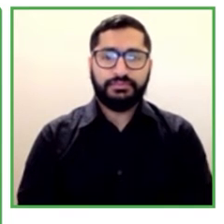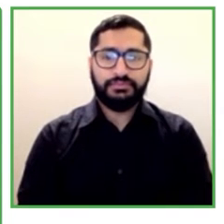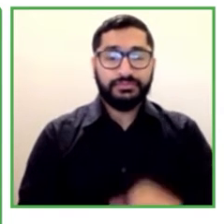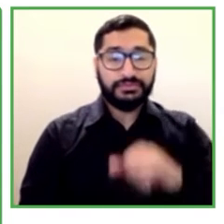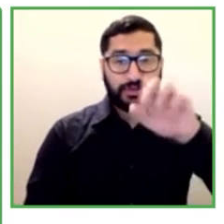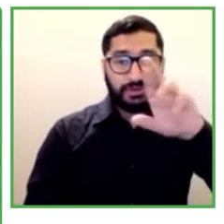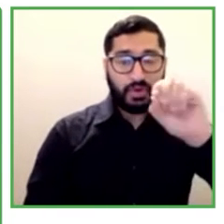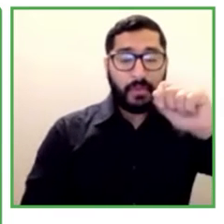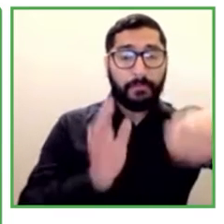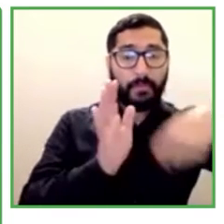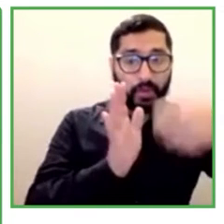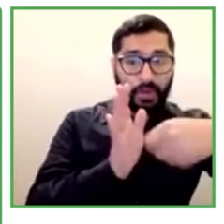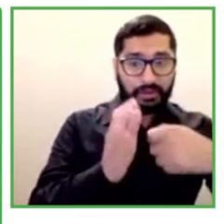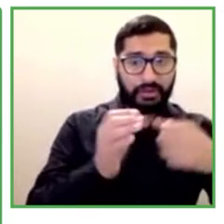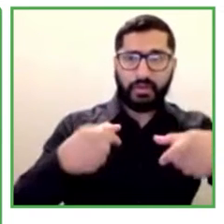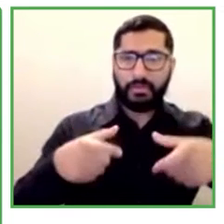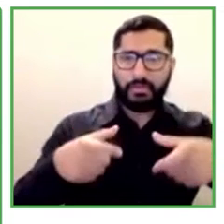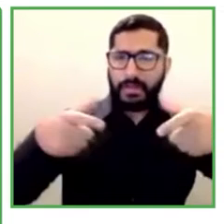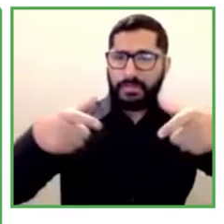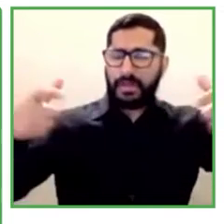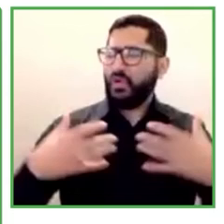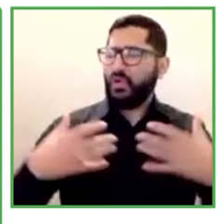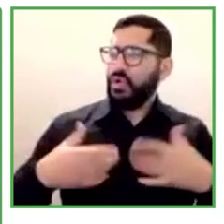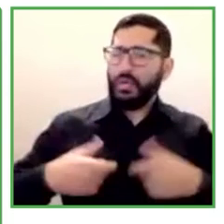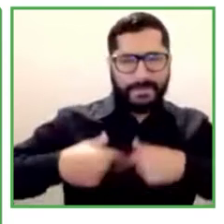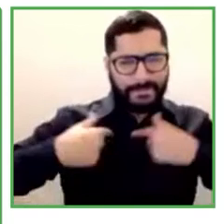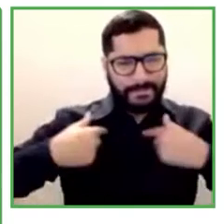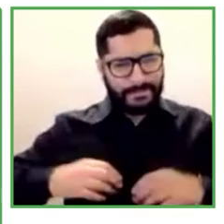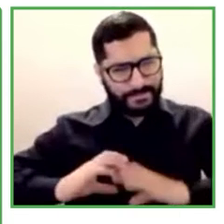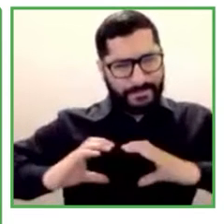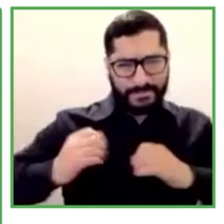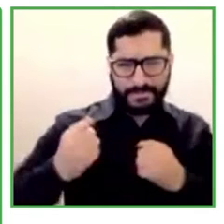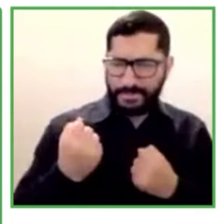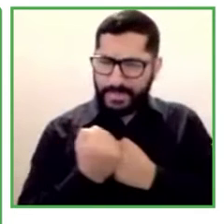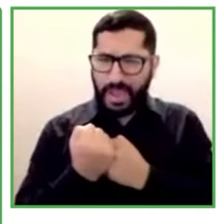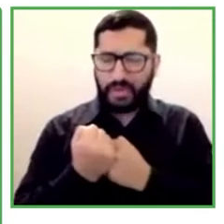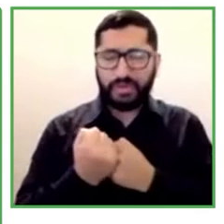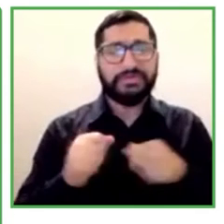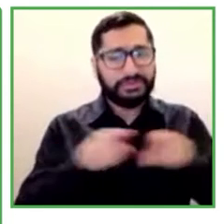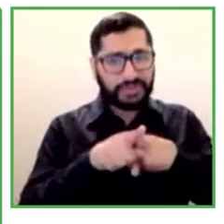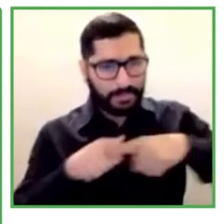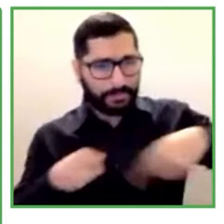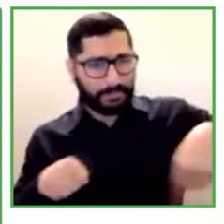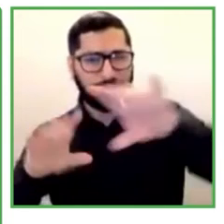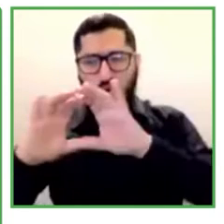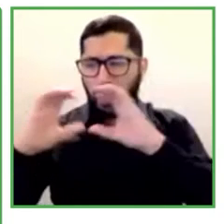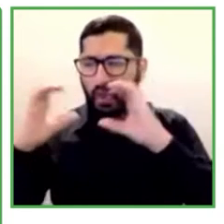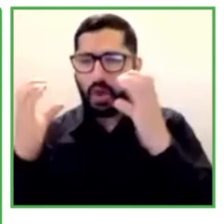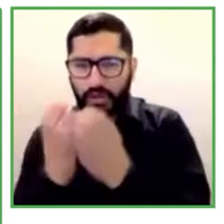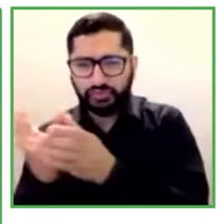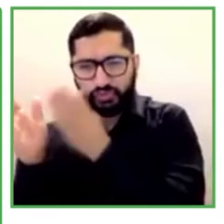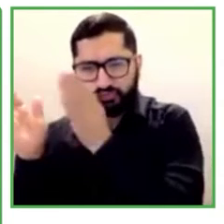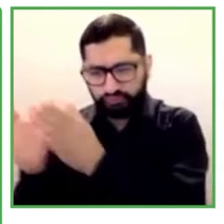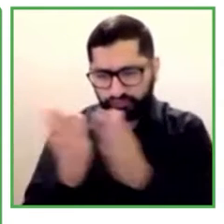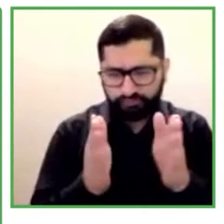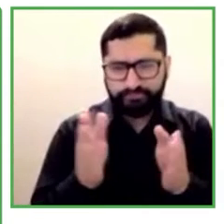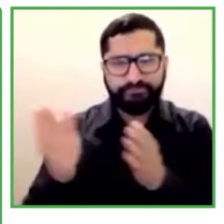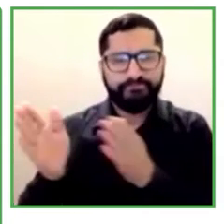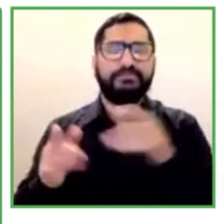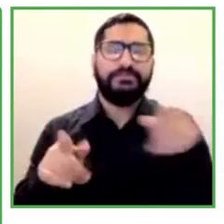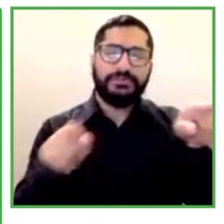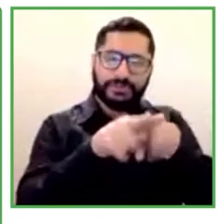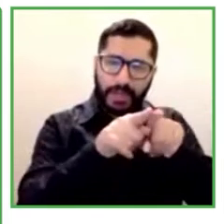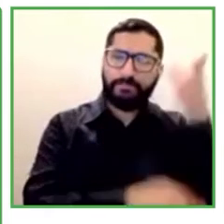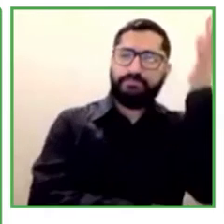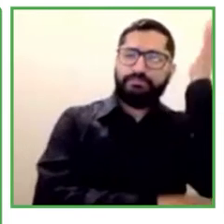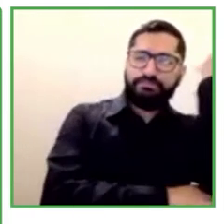nosotros. También organizamos una versión similar de la conferencia en Estambul, invitando a